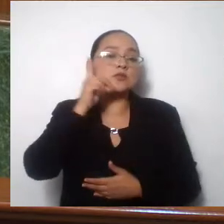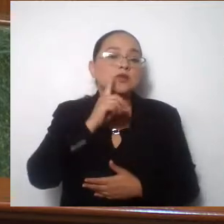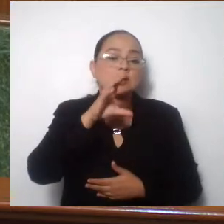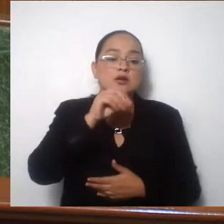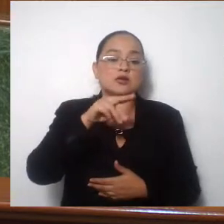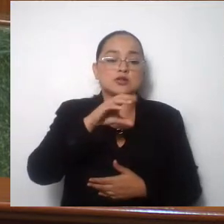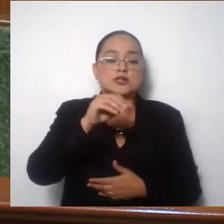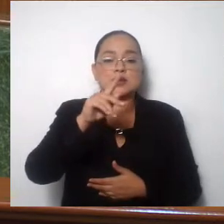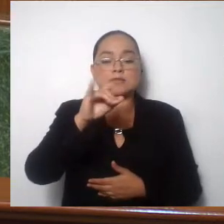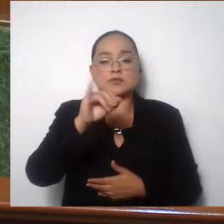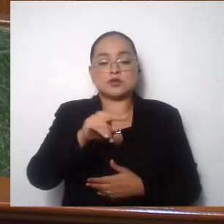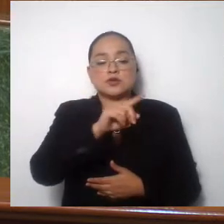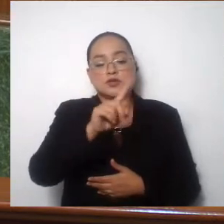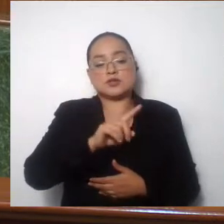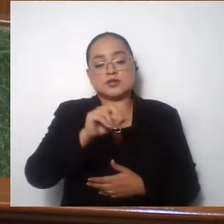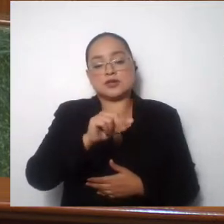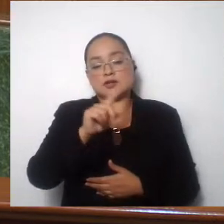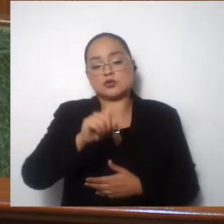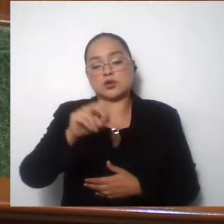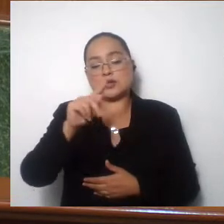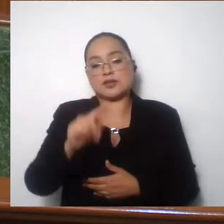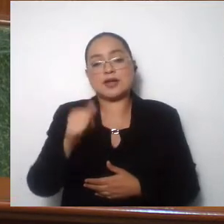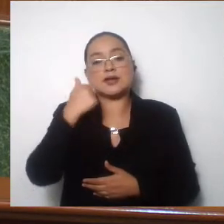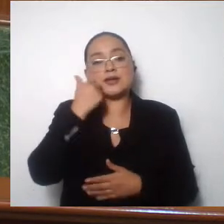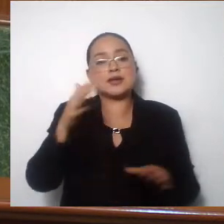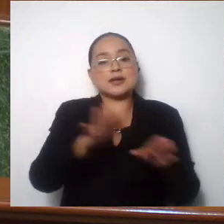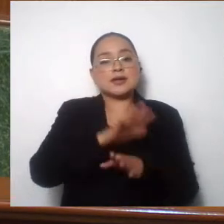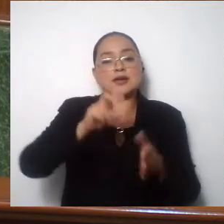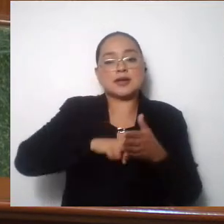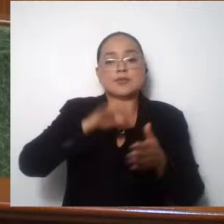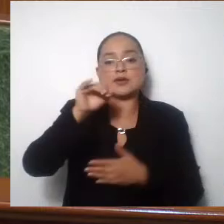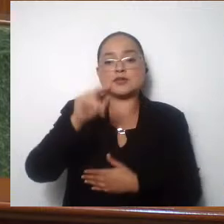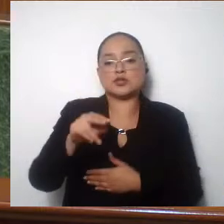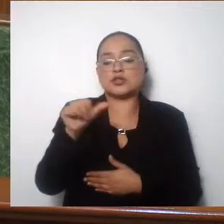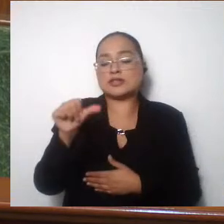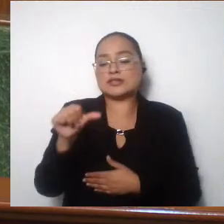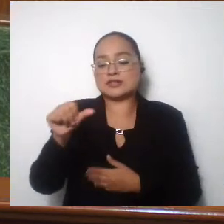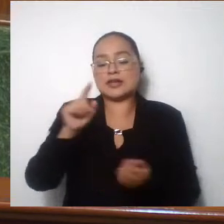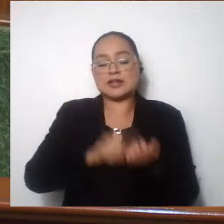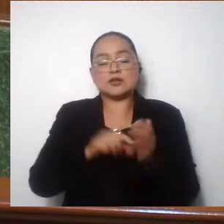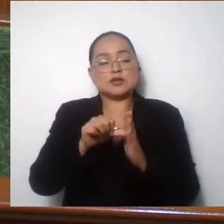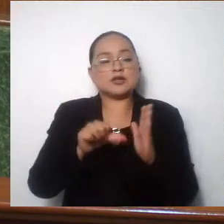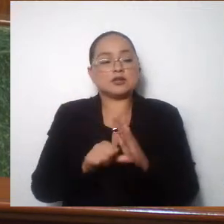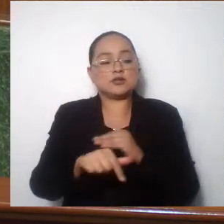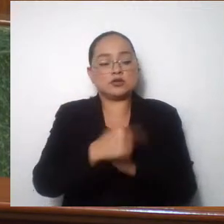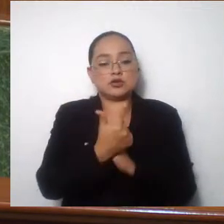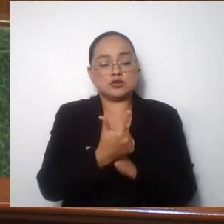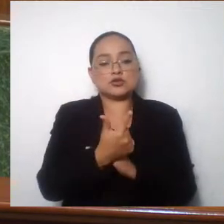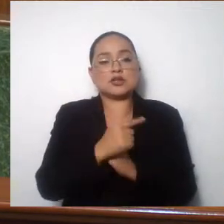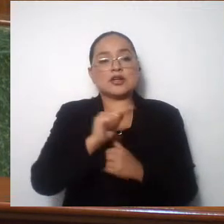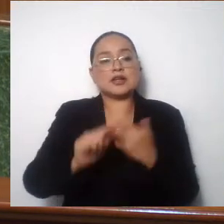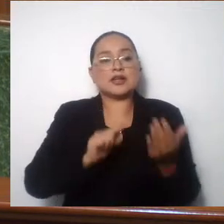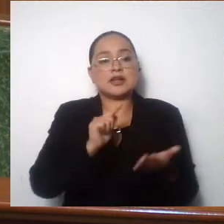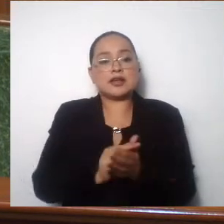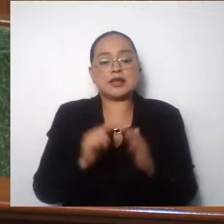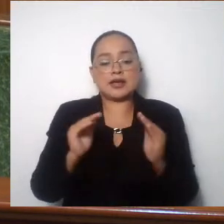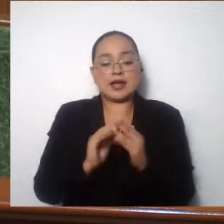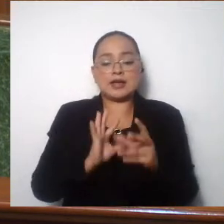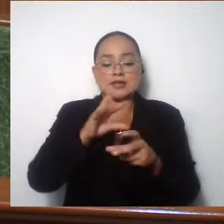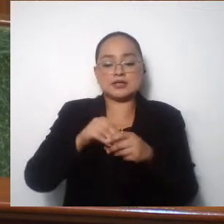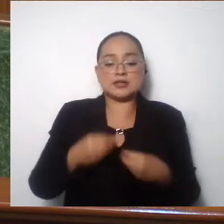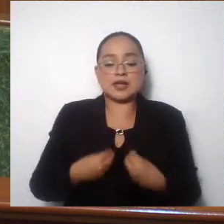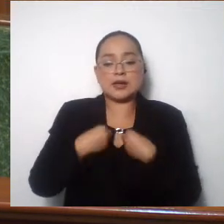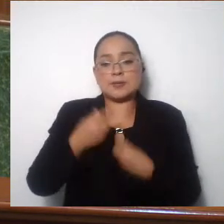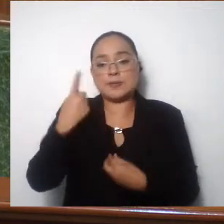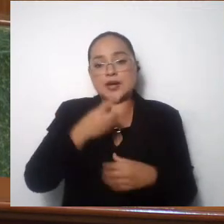Zazueta Castro, que propone reformar la fracción 16 del artículo 12 de la Ley de Vivienda para el Estado